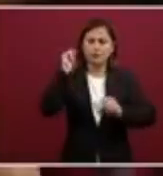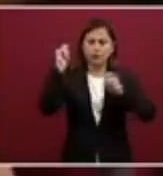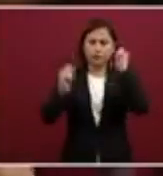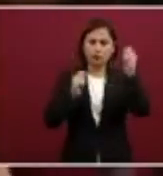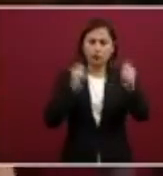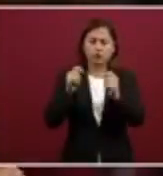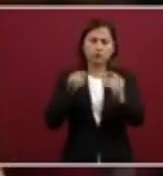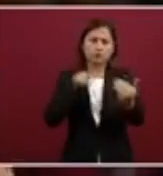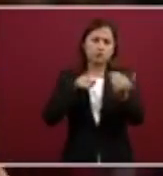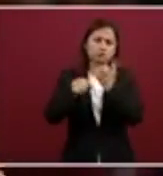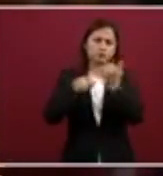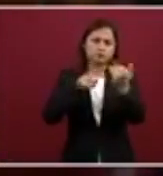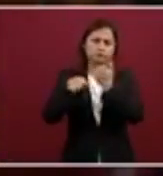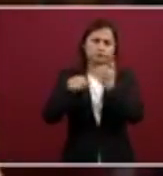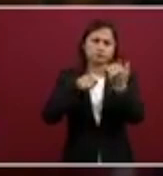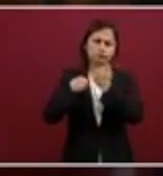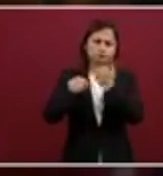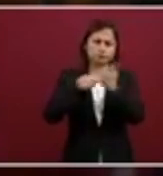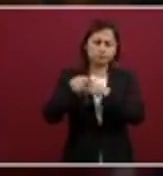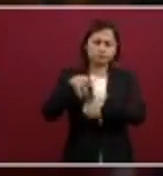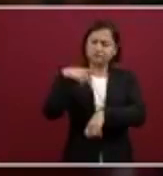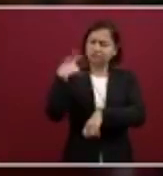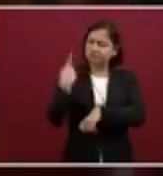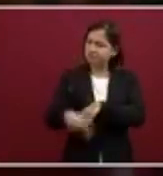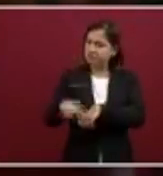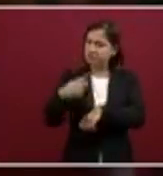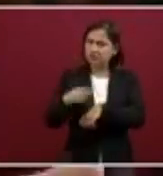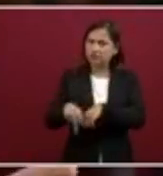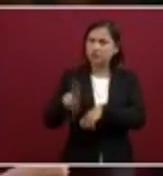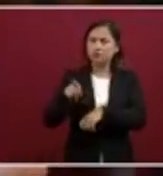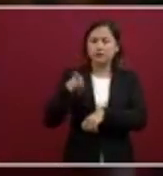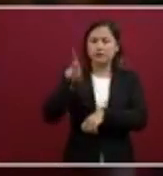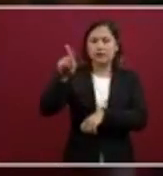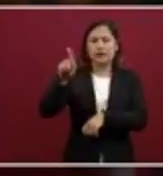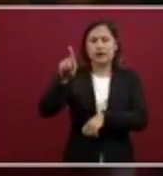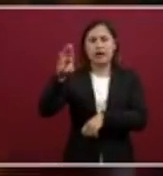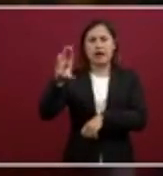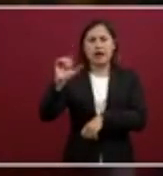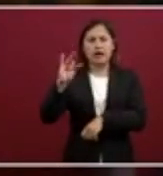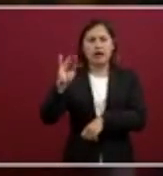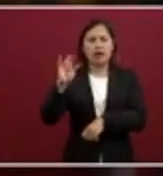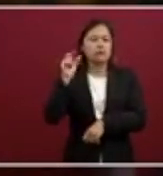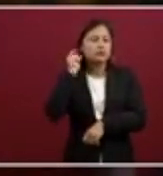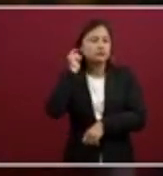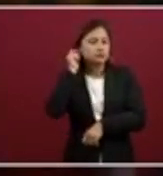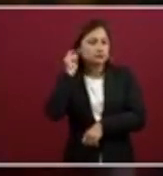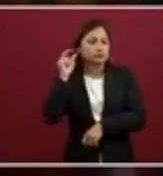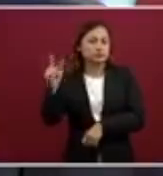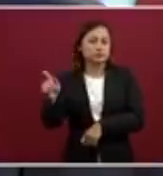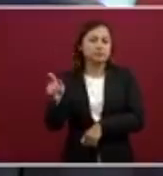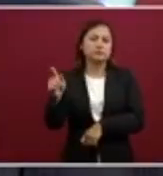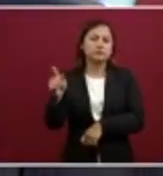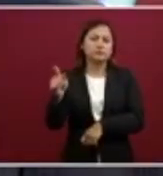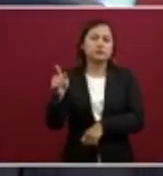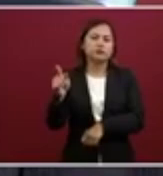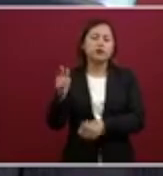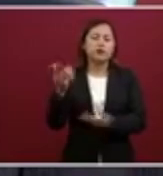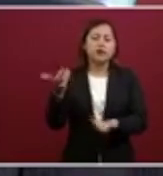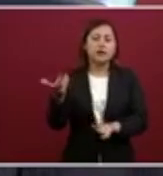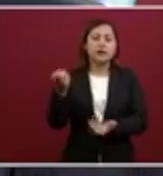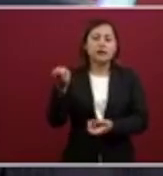el tramo carretero más peligroso de México es Los Cabos, Cabo San Lucas, San José y viceversa. Datos del ayuntamiento,